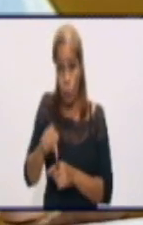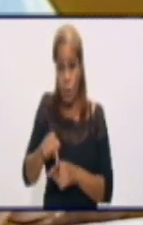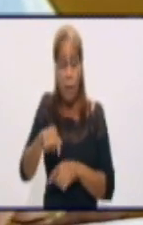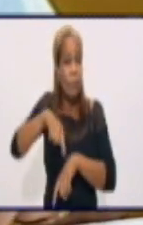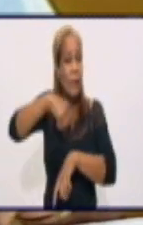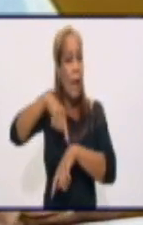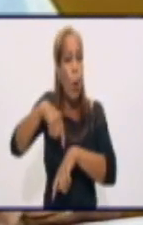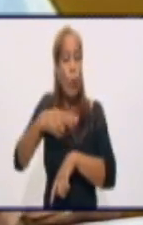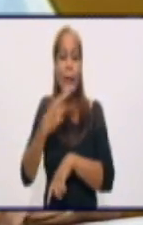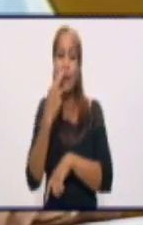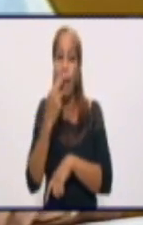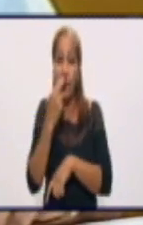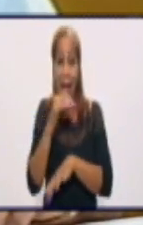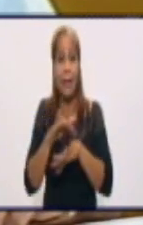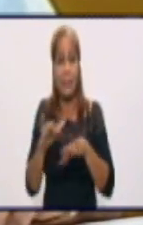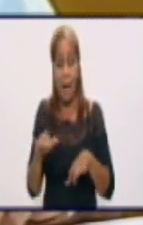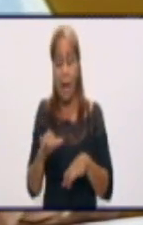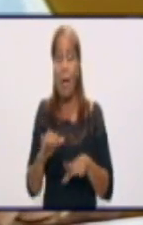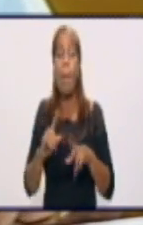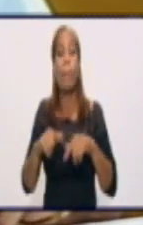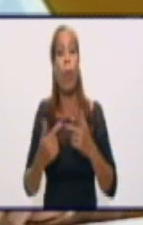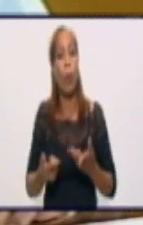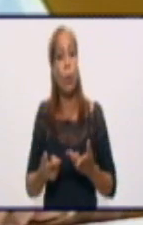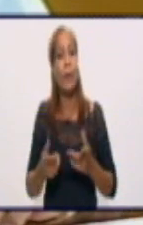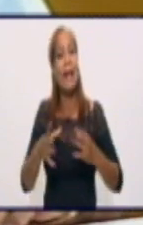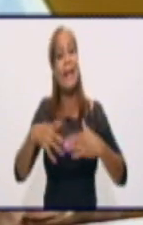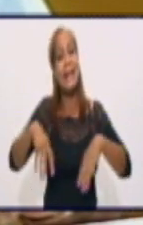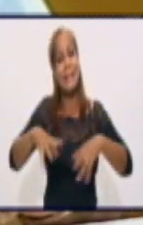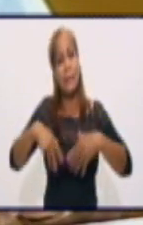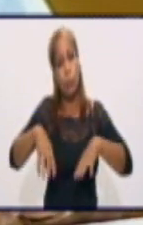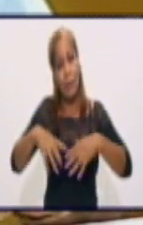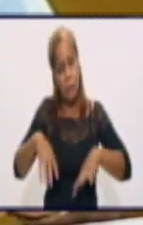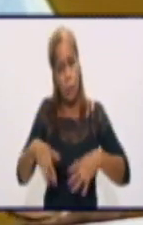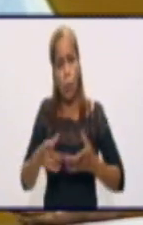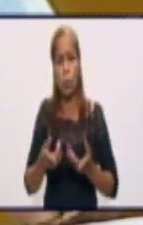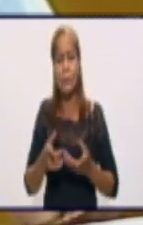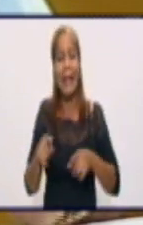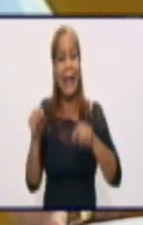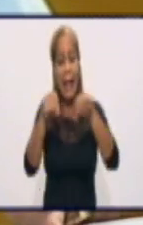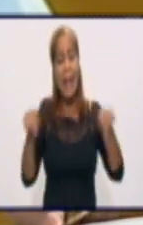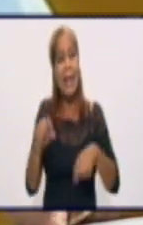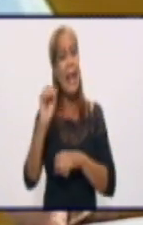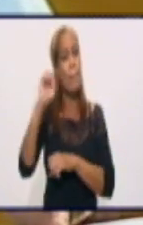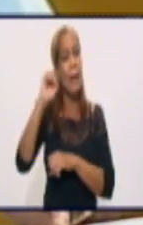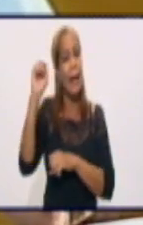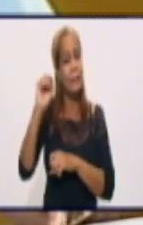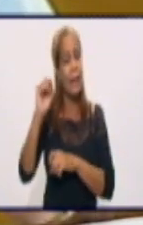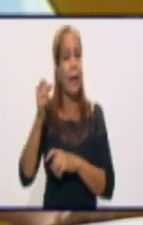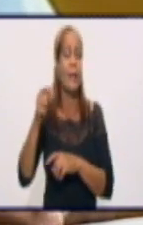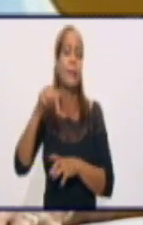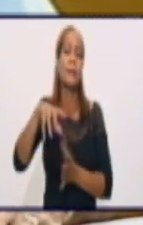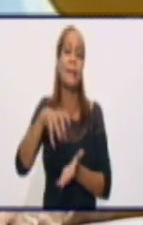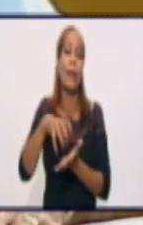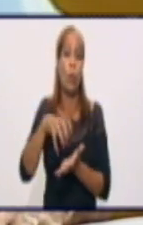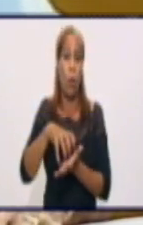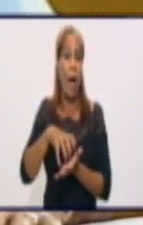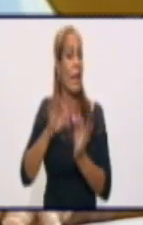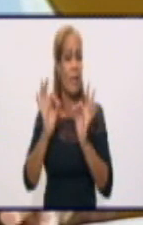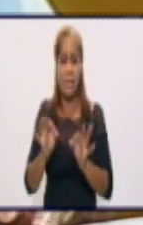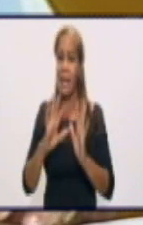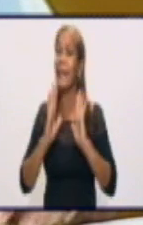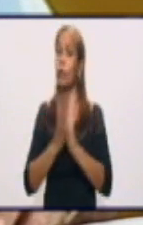y repito por la situación de la termoeléctrica de las 5 que la generación base del país está esta situación